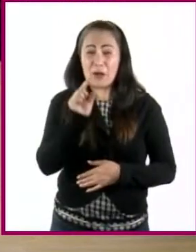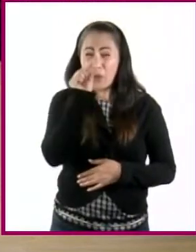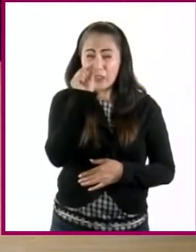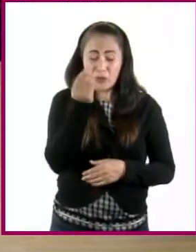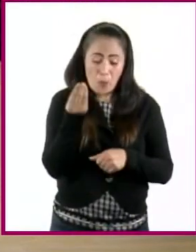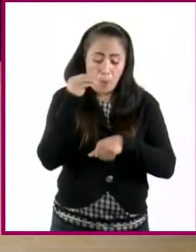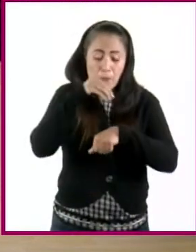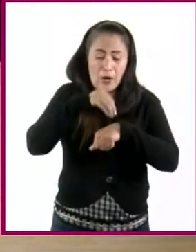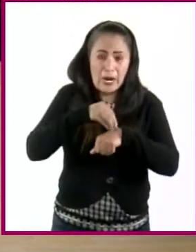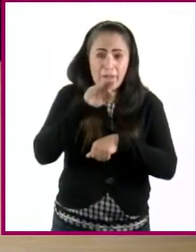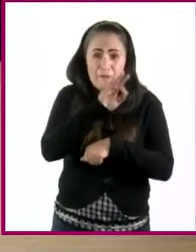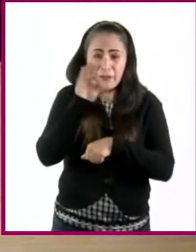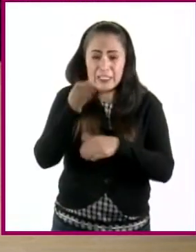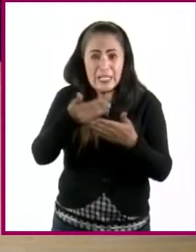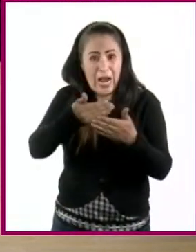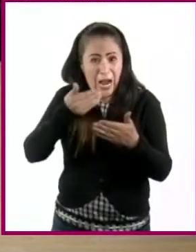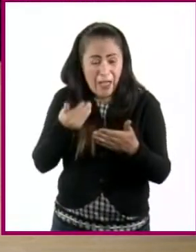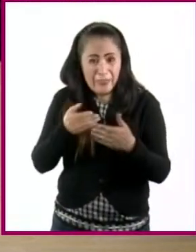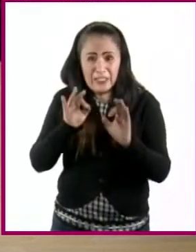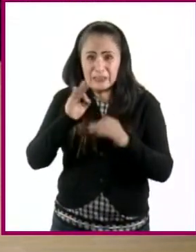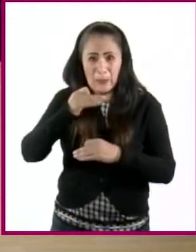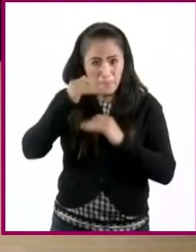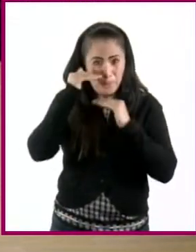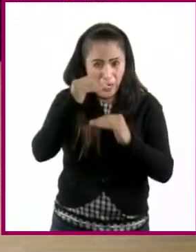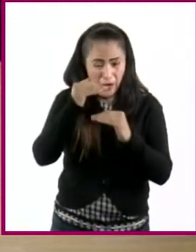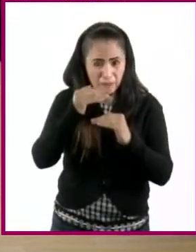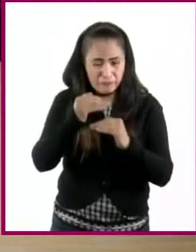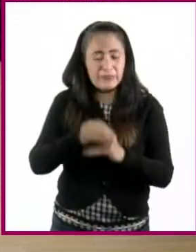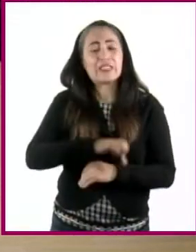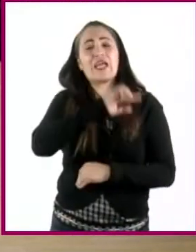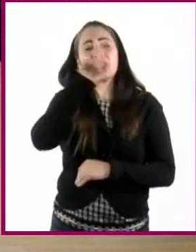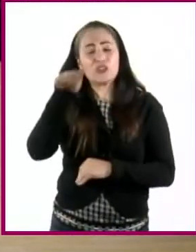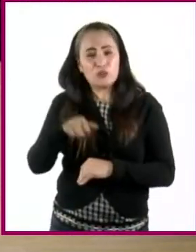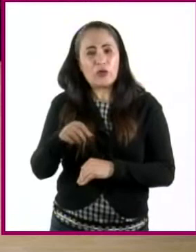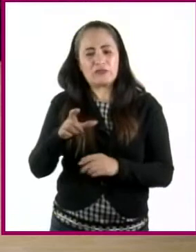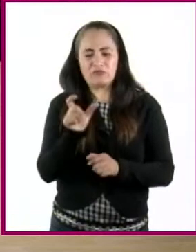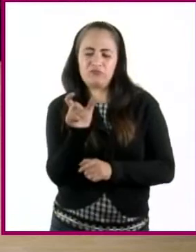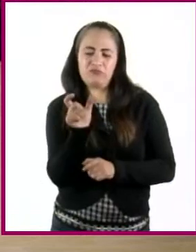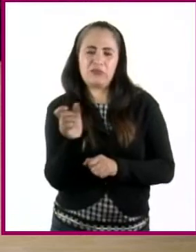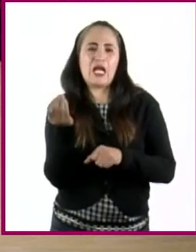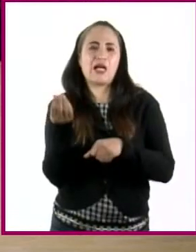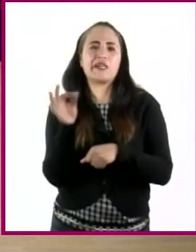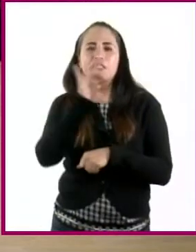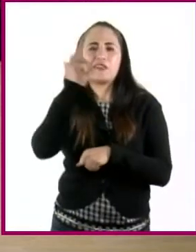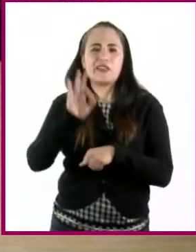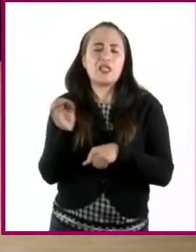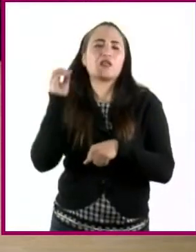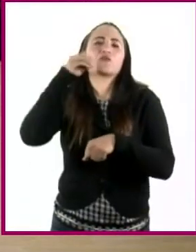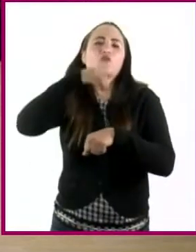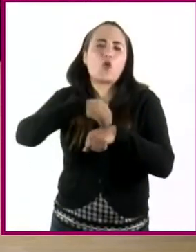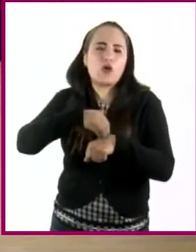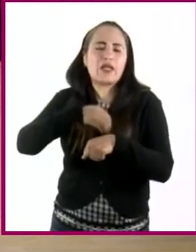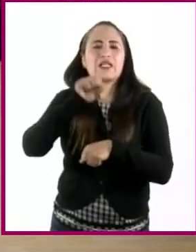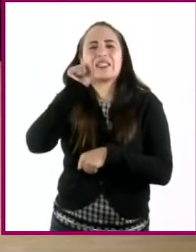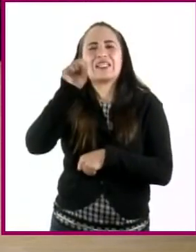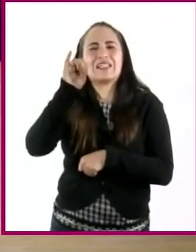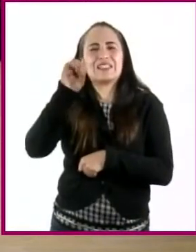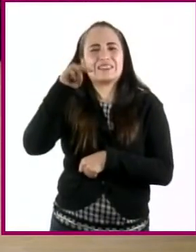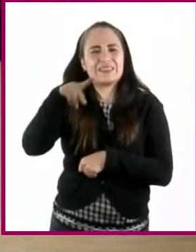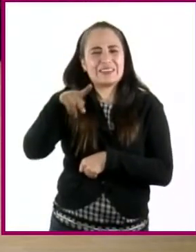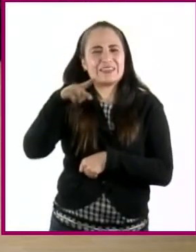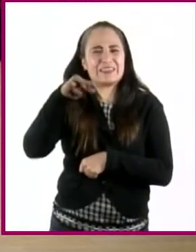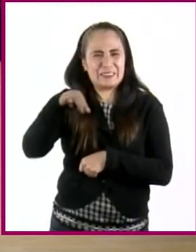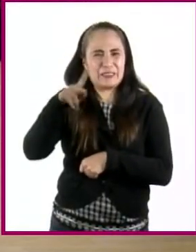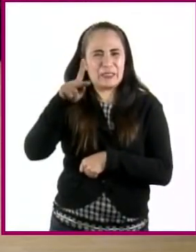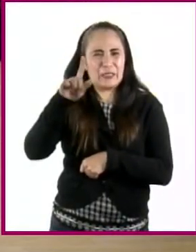deuda antes de la fecha de corte, es cuando la tarjeta genera intereses, el interés simple. Y si yo pago